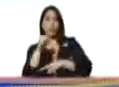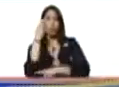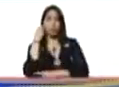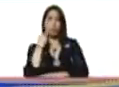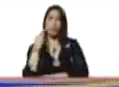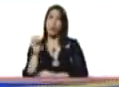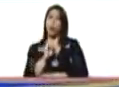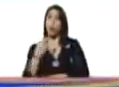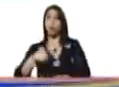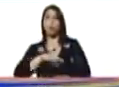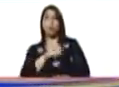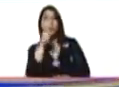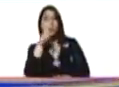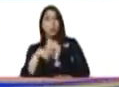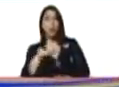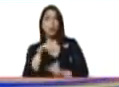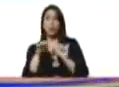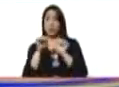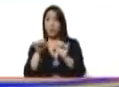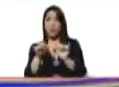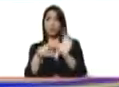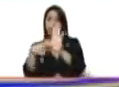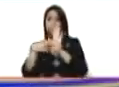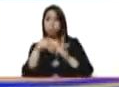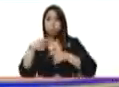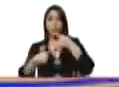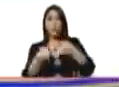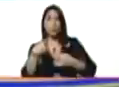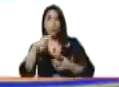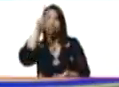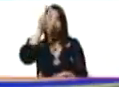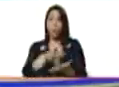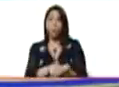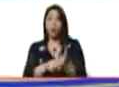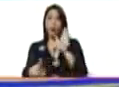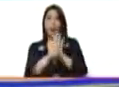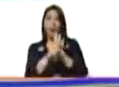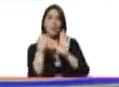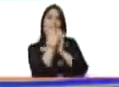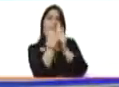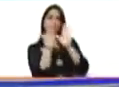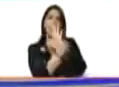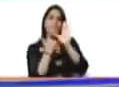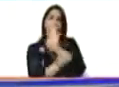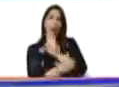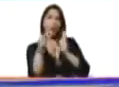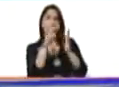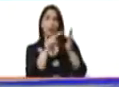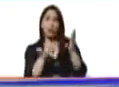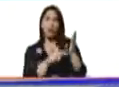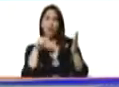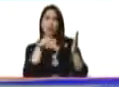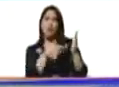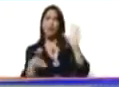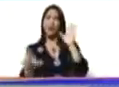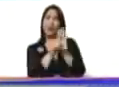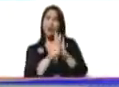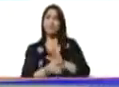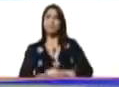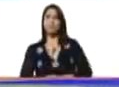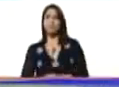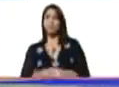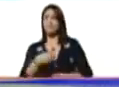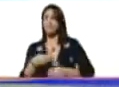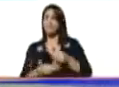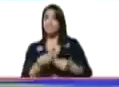pueblo. Lo que quedó en evidencia luego de ser aprobada esta ley, artículo por artículo leído, es que es una ley que